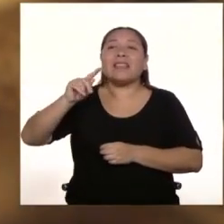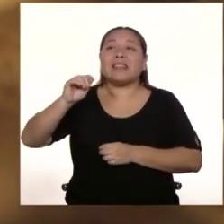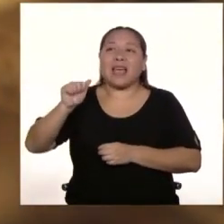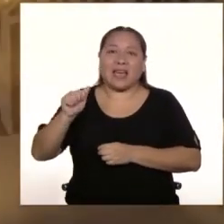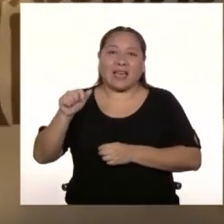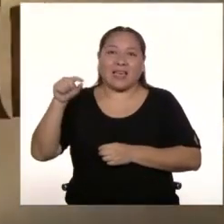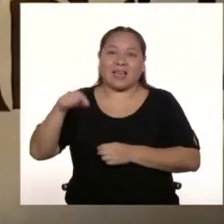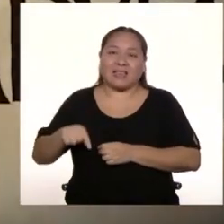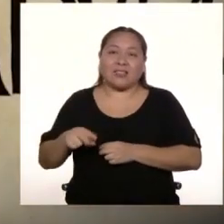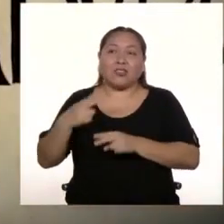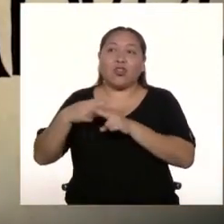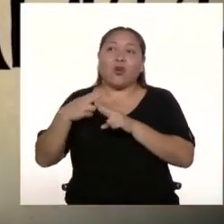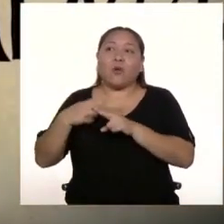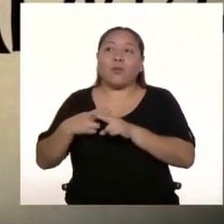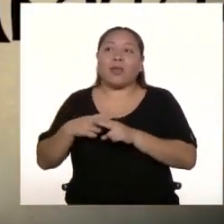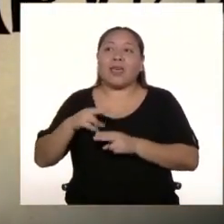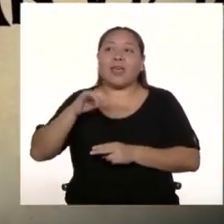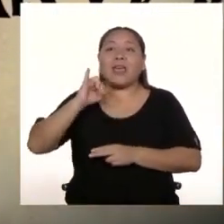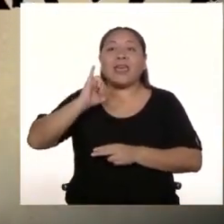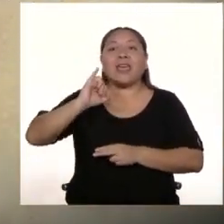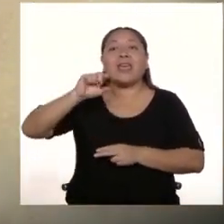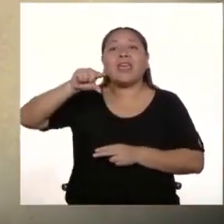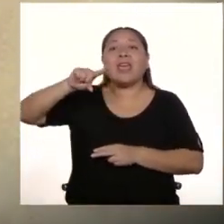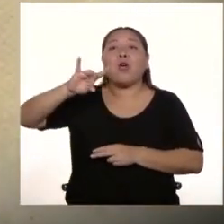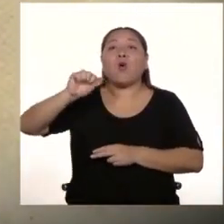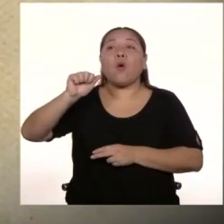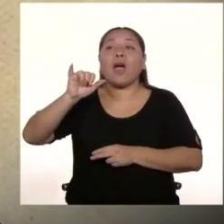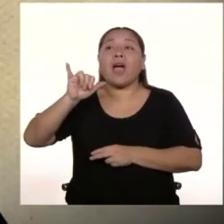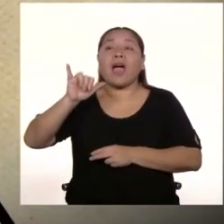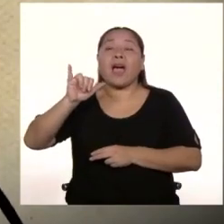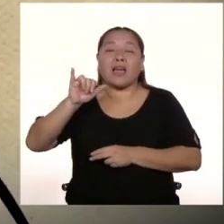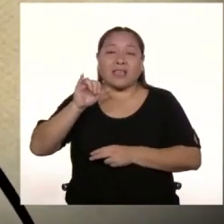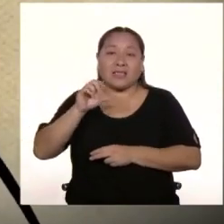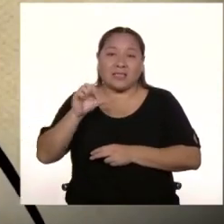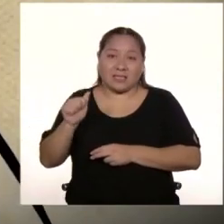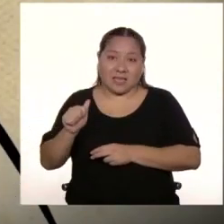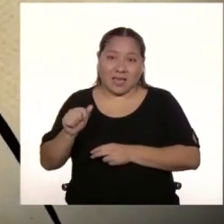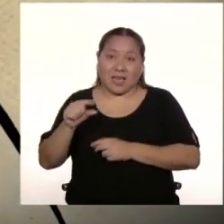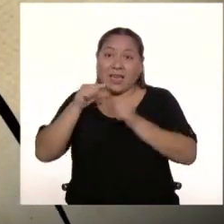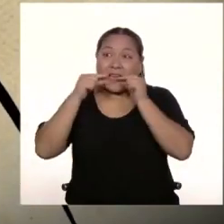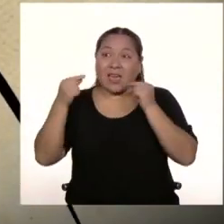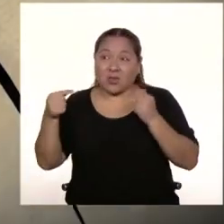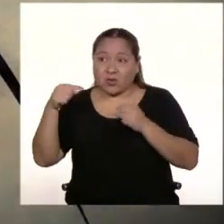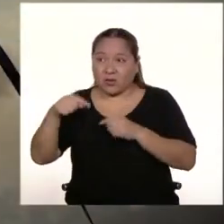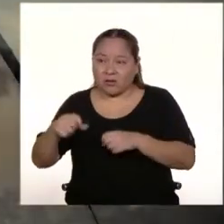iguaya en quechua, con la cual golpeaban y cortaban los bloques de granito.